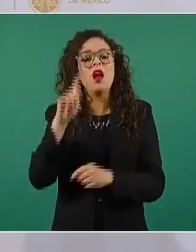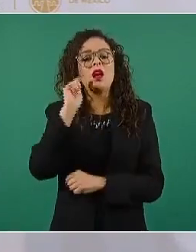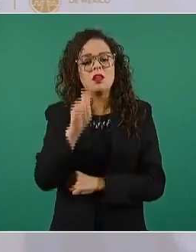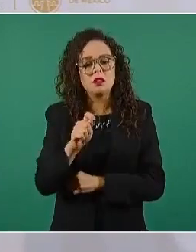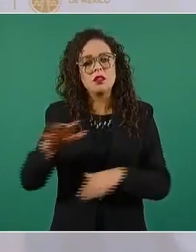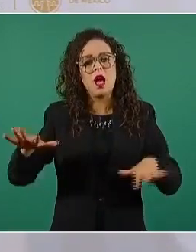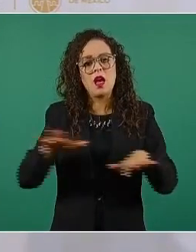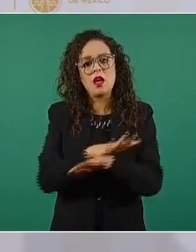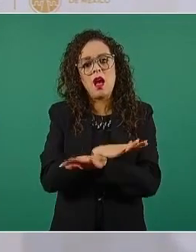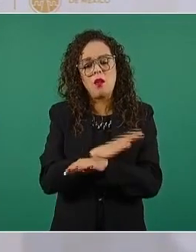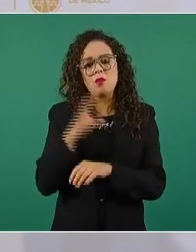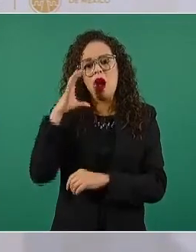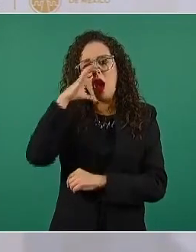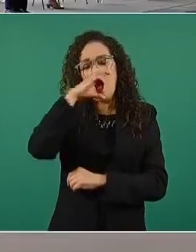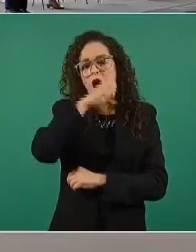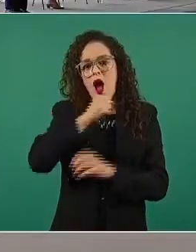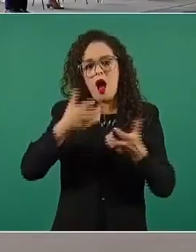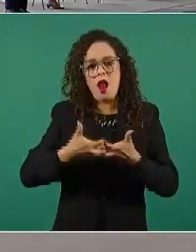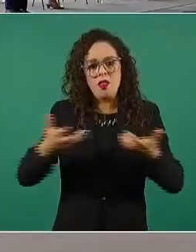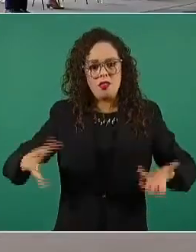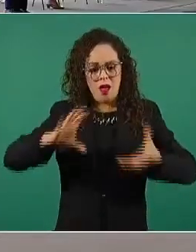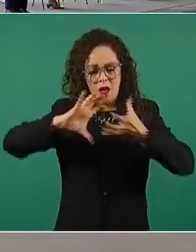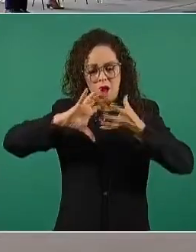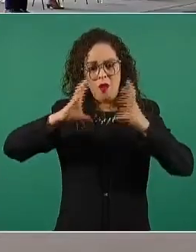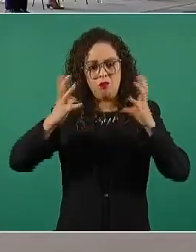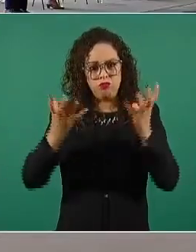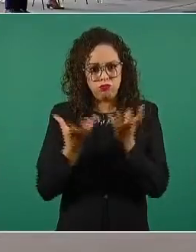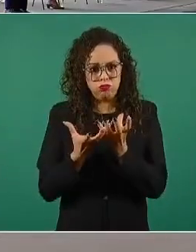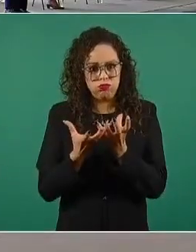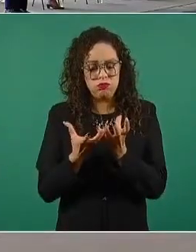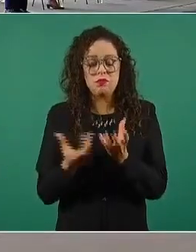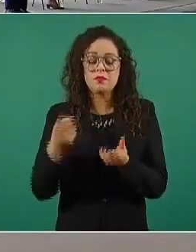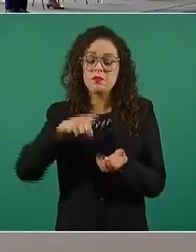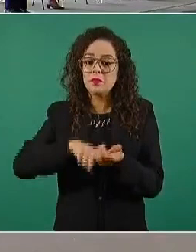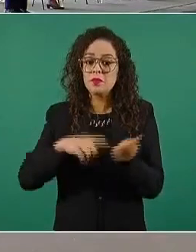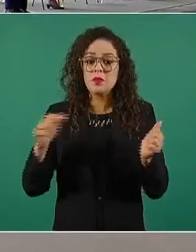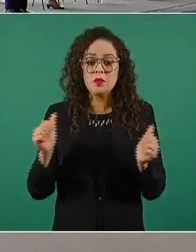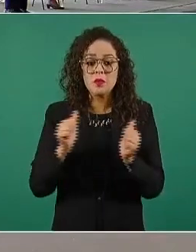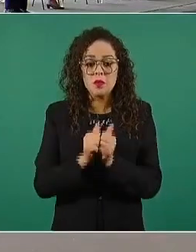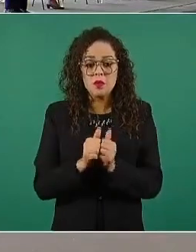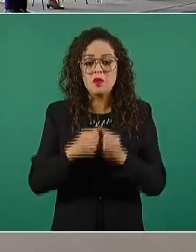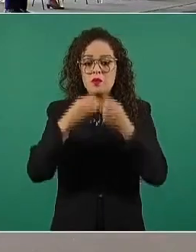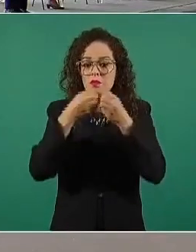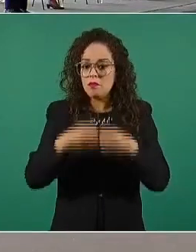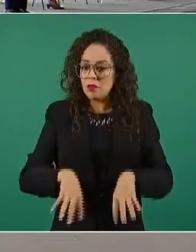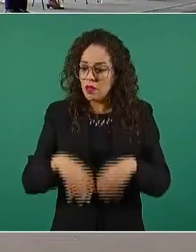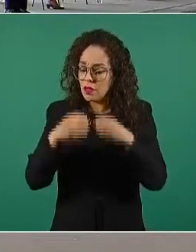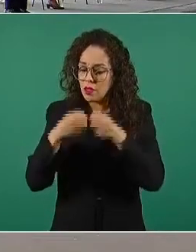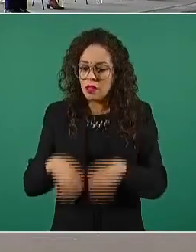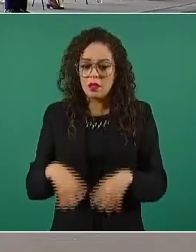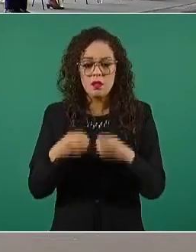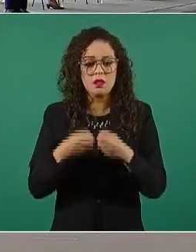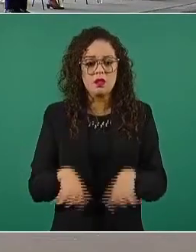Conocemos la historia de nuestros pueblos a través de recursos, pérdidas,